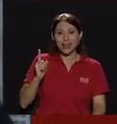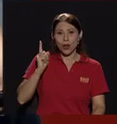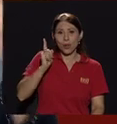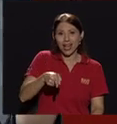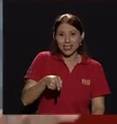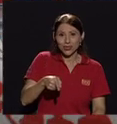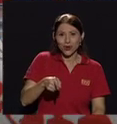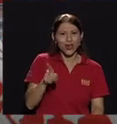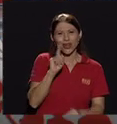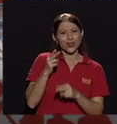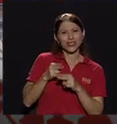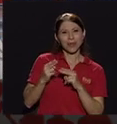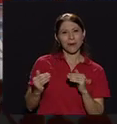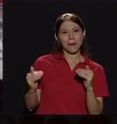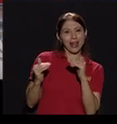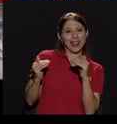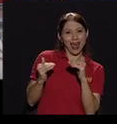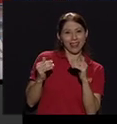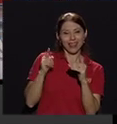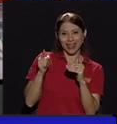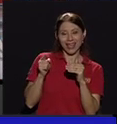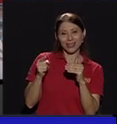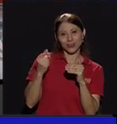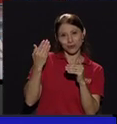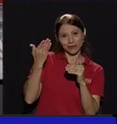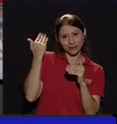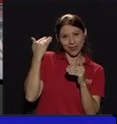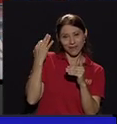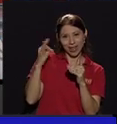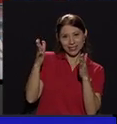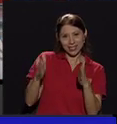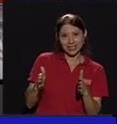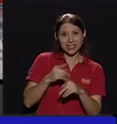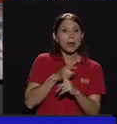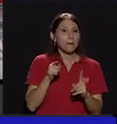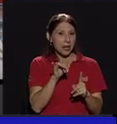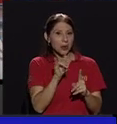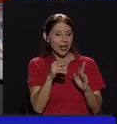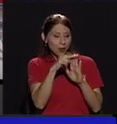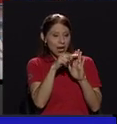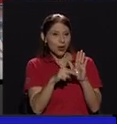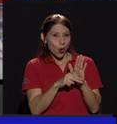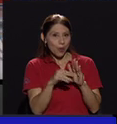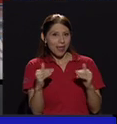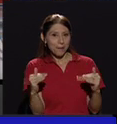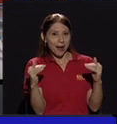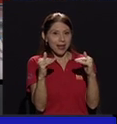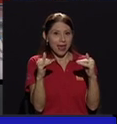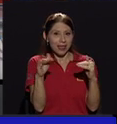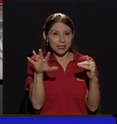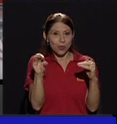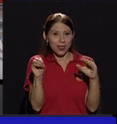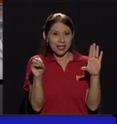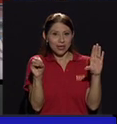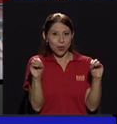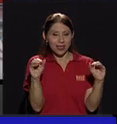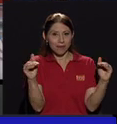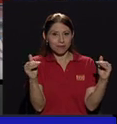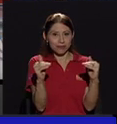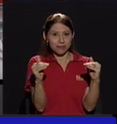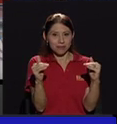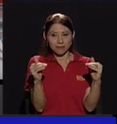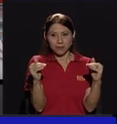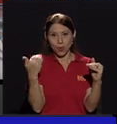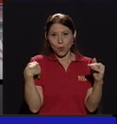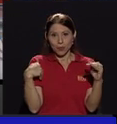nombre lo usan las francesas años después, pero era una norma de paridad. 50-50. 50-50,